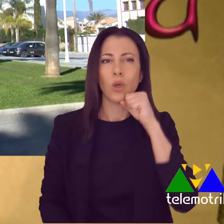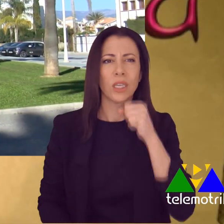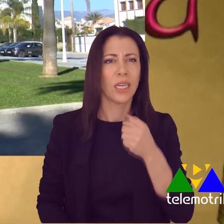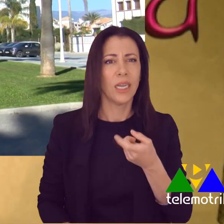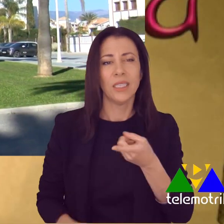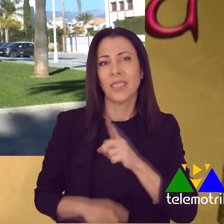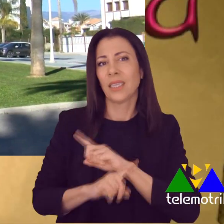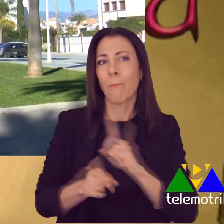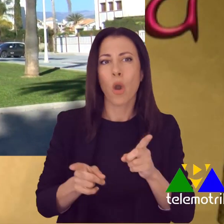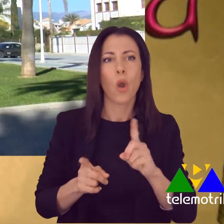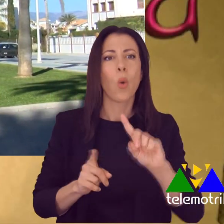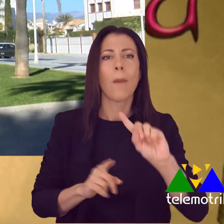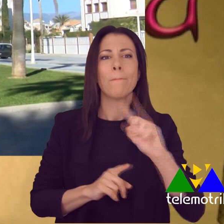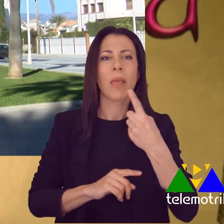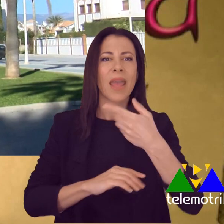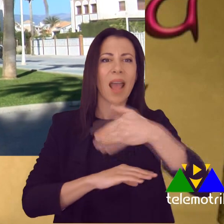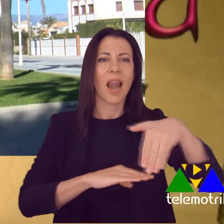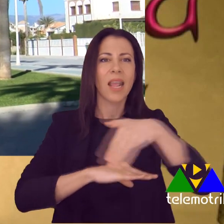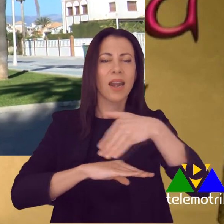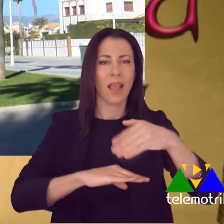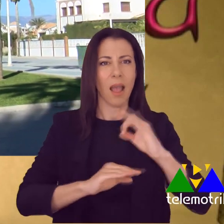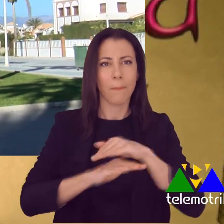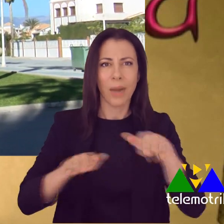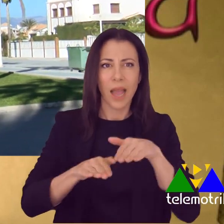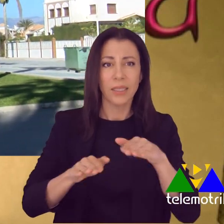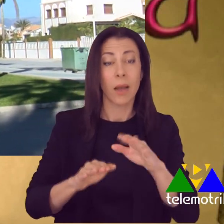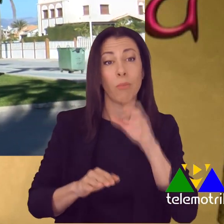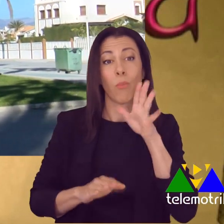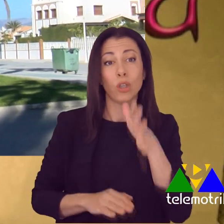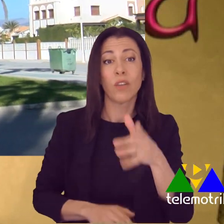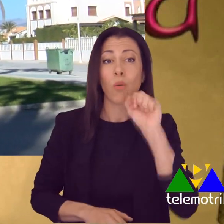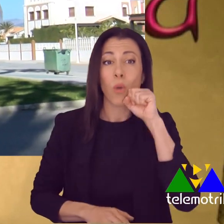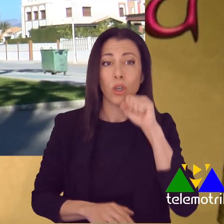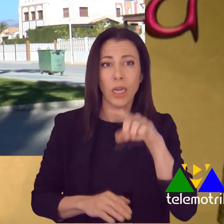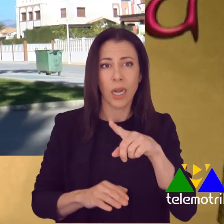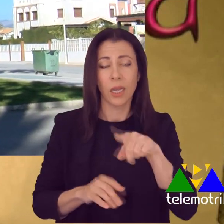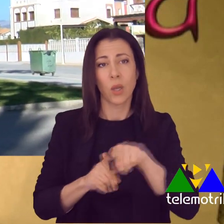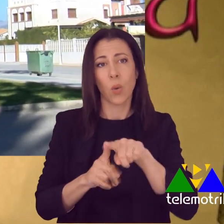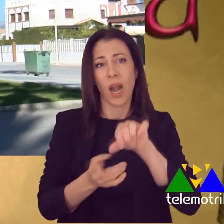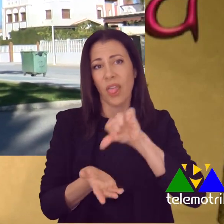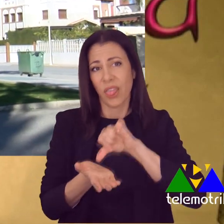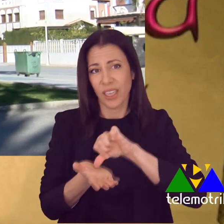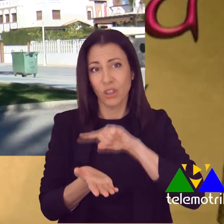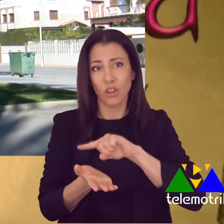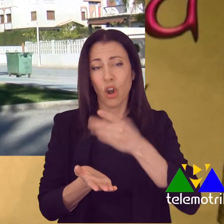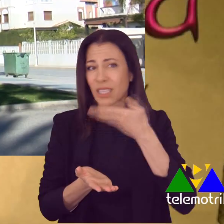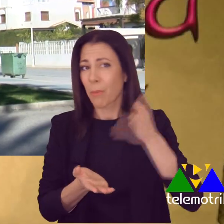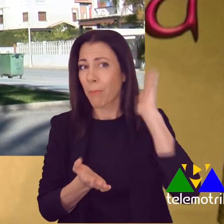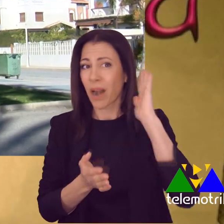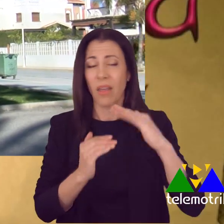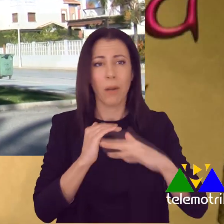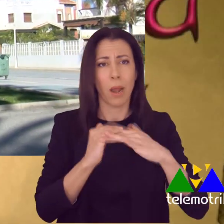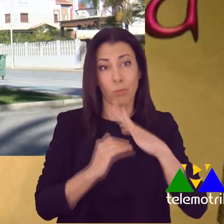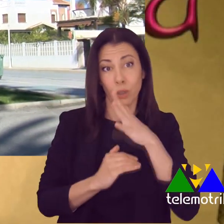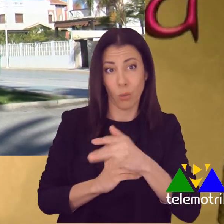está en primera línea de playa, Motril está hacia el interior, es una ciudad de espaldas al mar por su historia